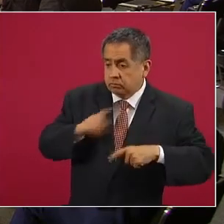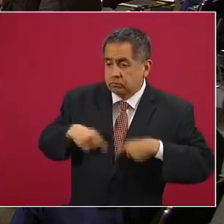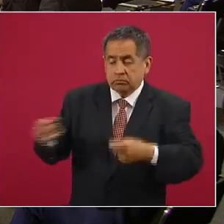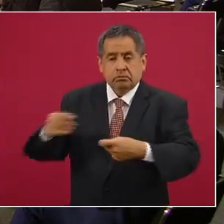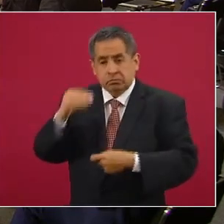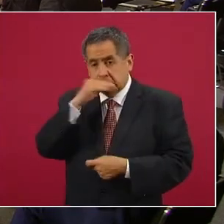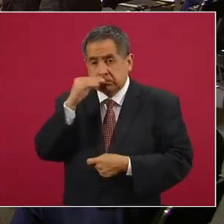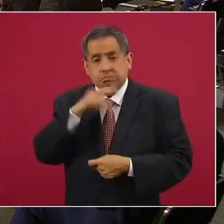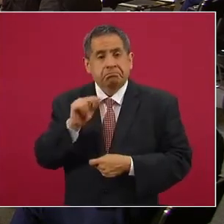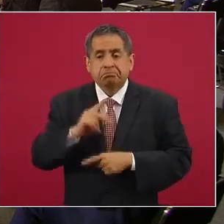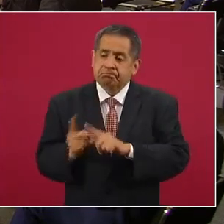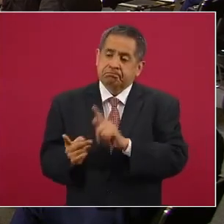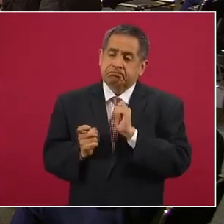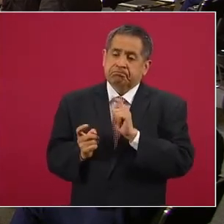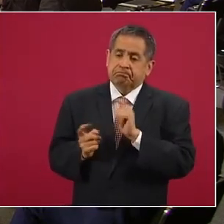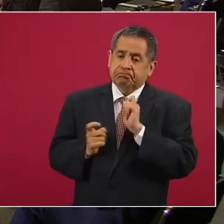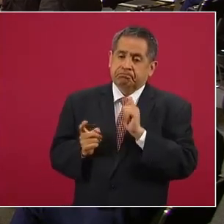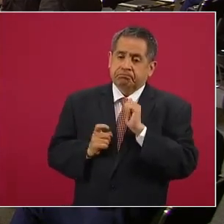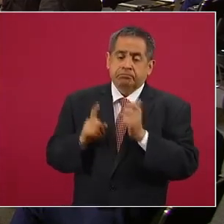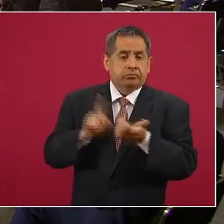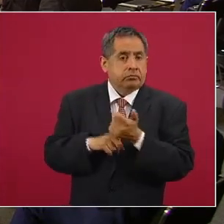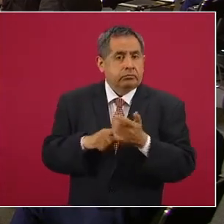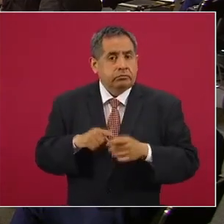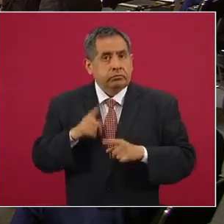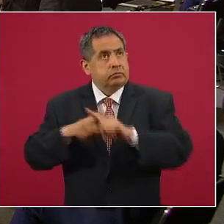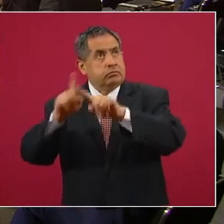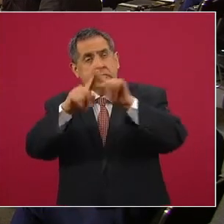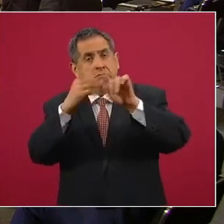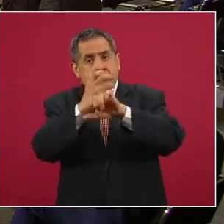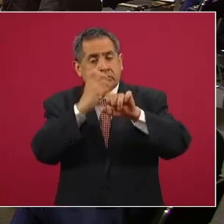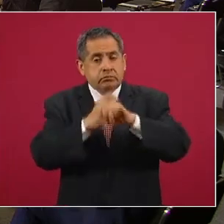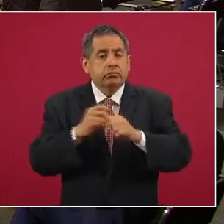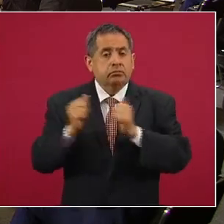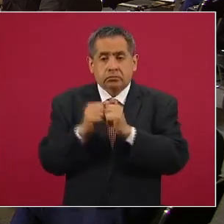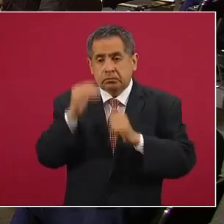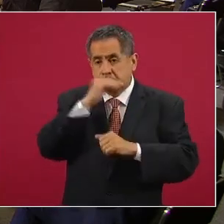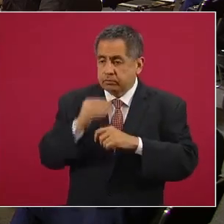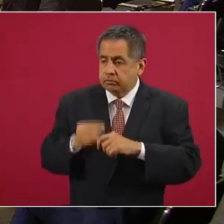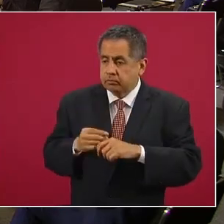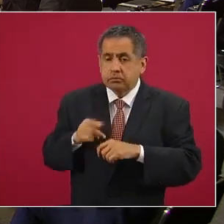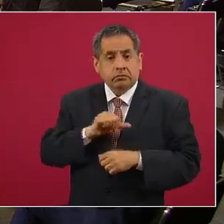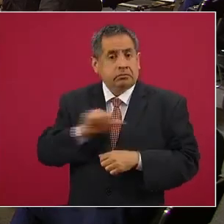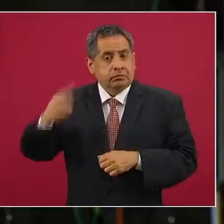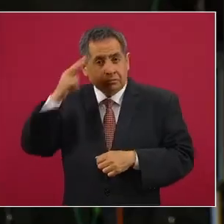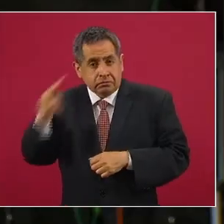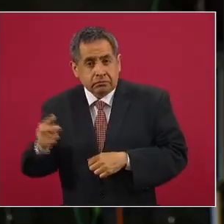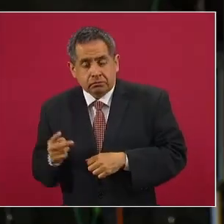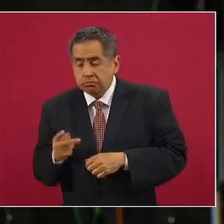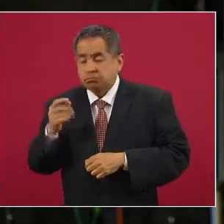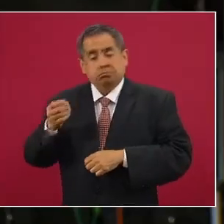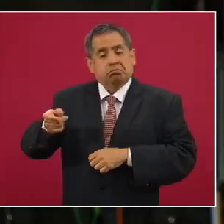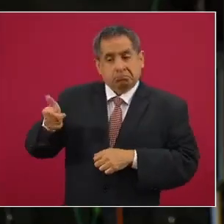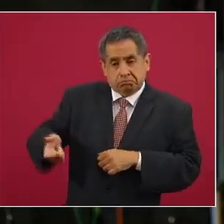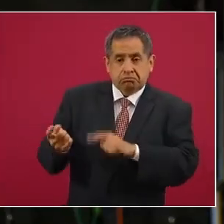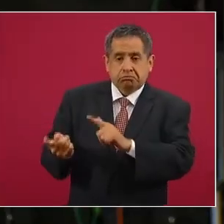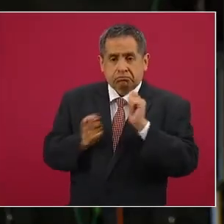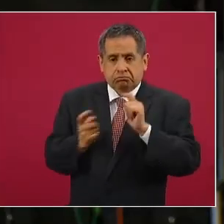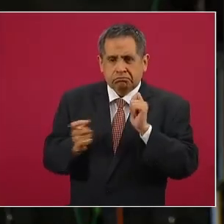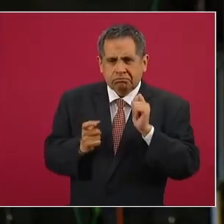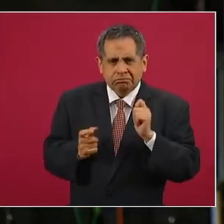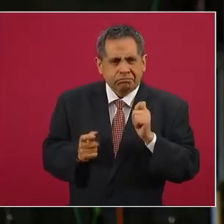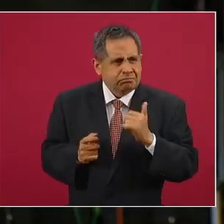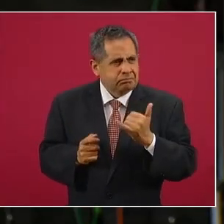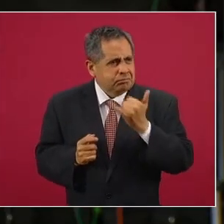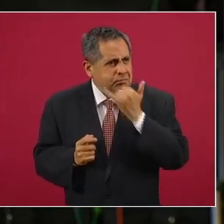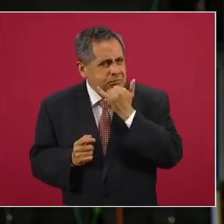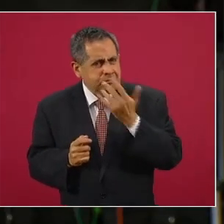gratuitas, como así lo hacen las dependencias en los Estados Unidos, con propios mexicanos. ¿Qué responde, presidente, de esta